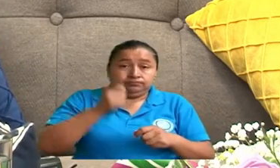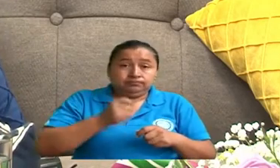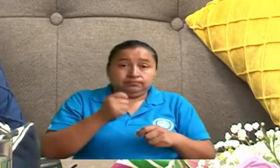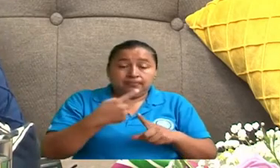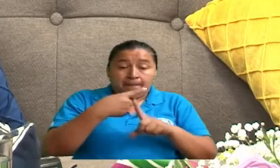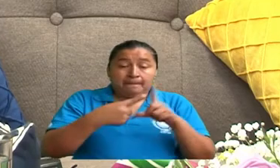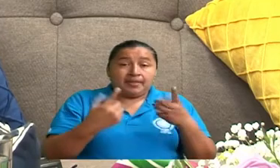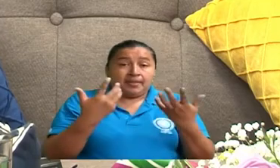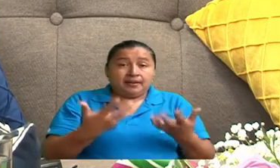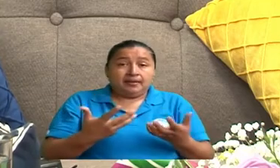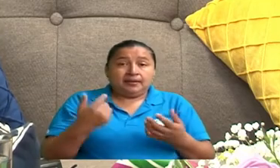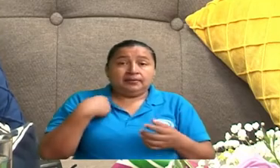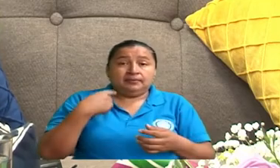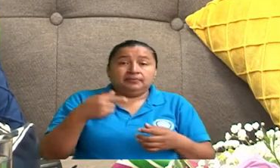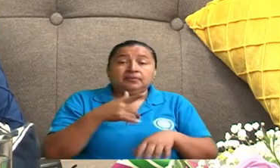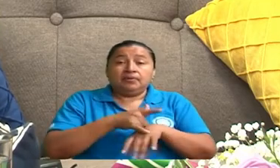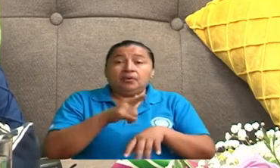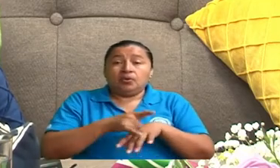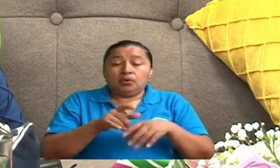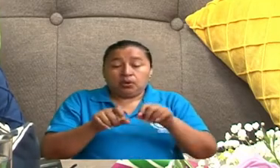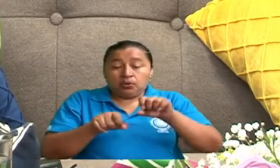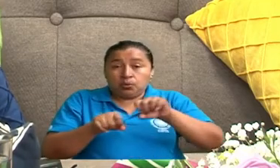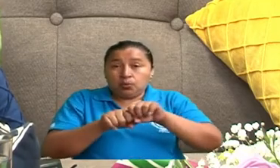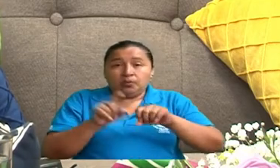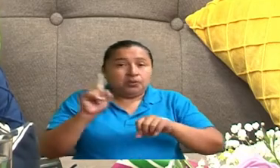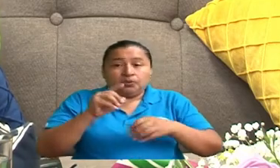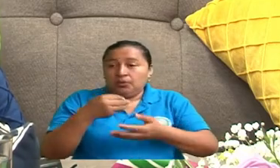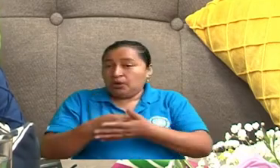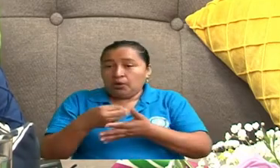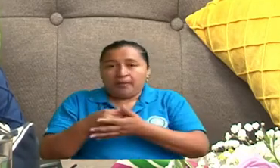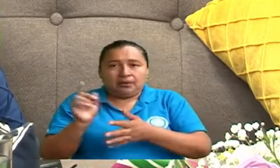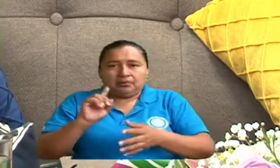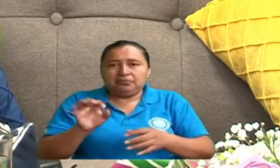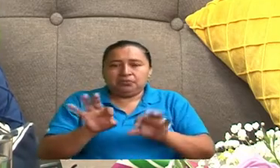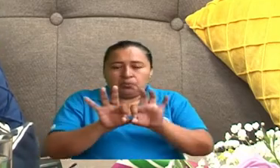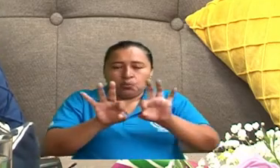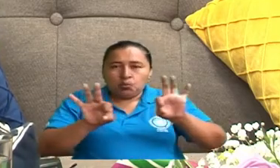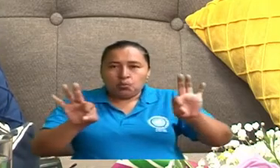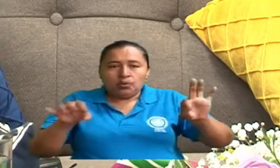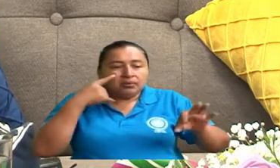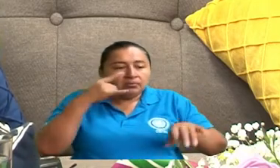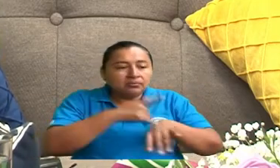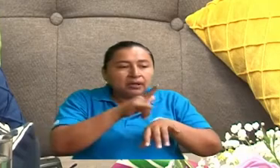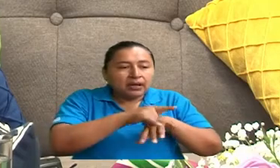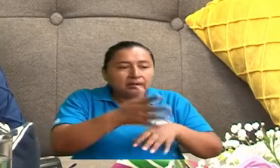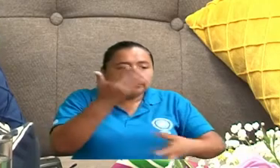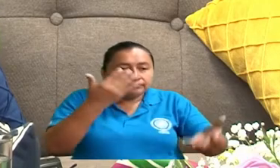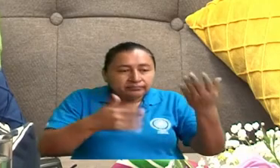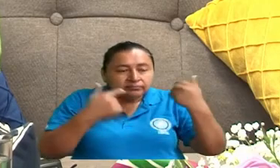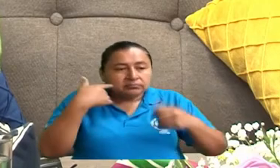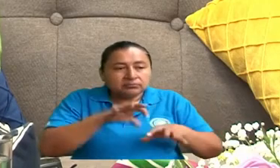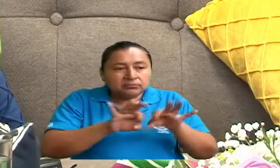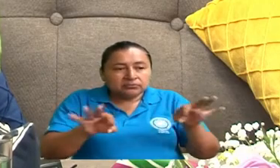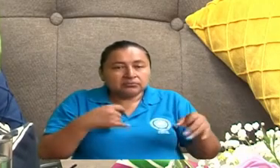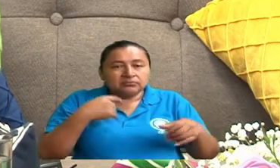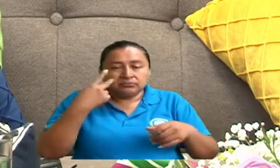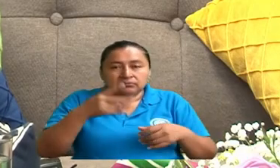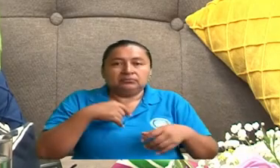libra. Me busco el tubo, porque no lo voy a comprar, ¿no es cierto? Tengo que buscar el tubo ahí en la basura, donde